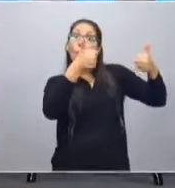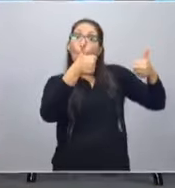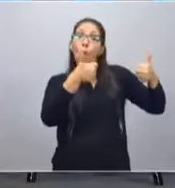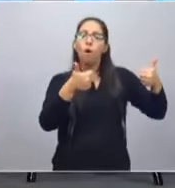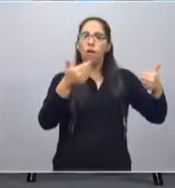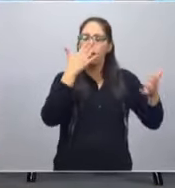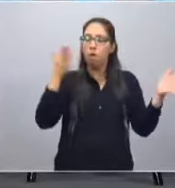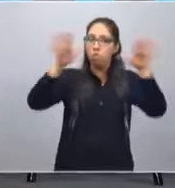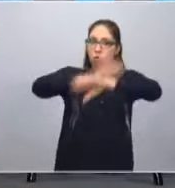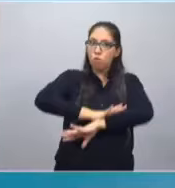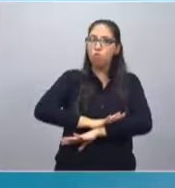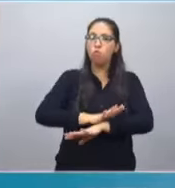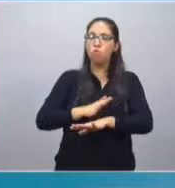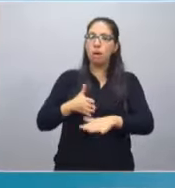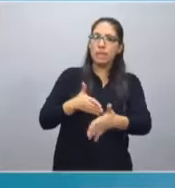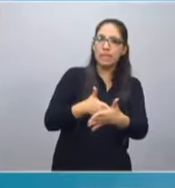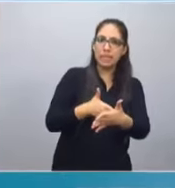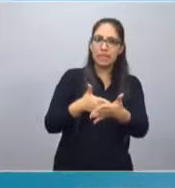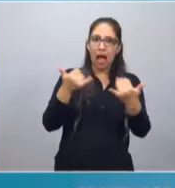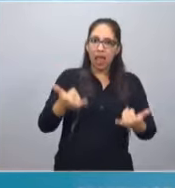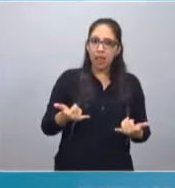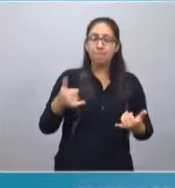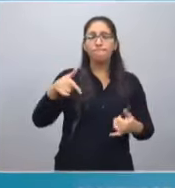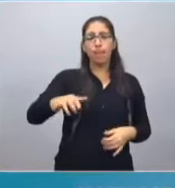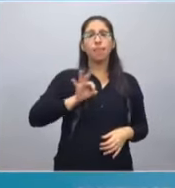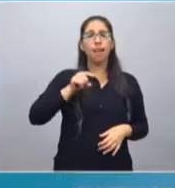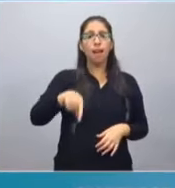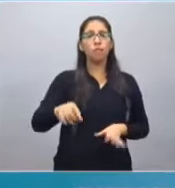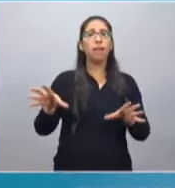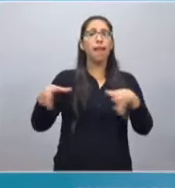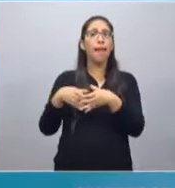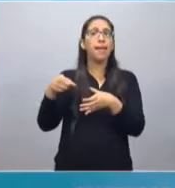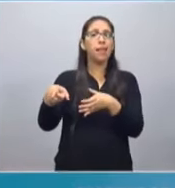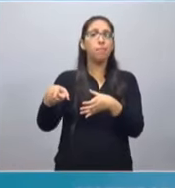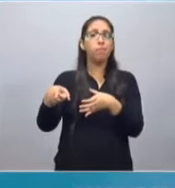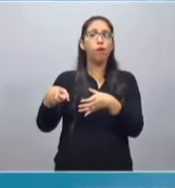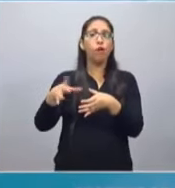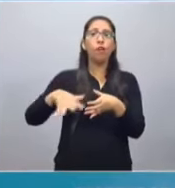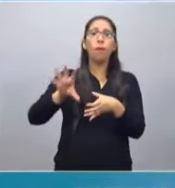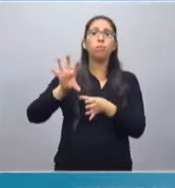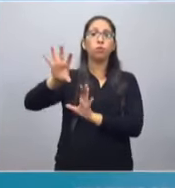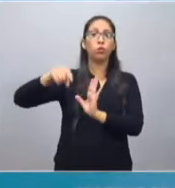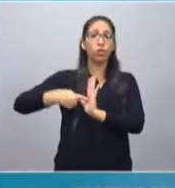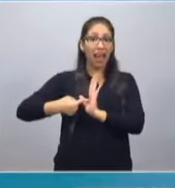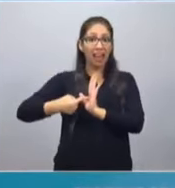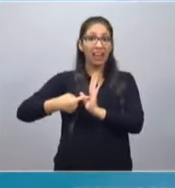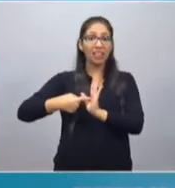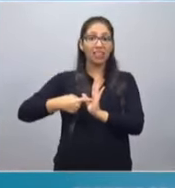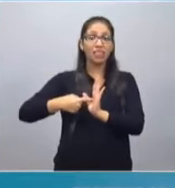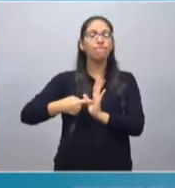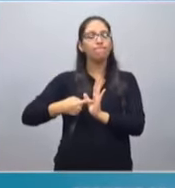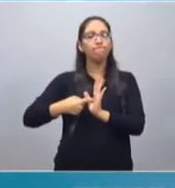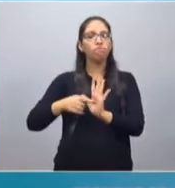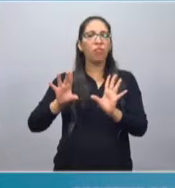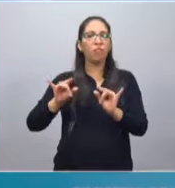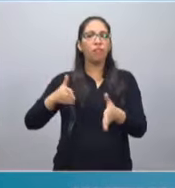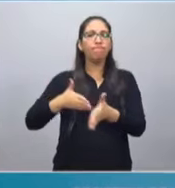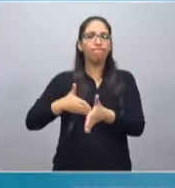enfrentar adversidades y este año el equipo de la comunidad deportiva de la provincia de Buenos Aires está enfrentando